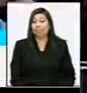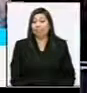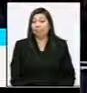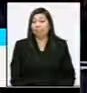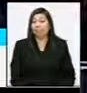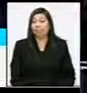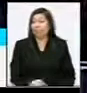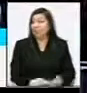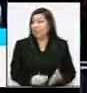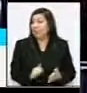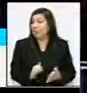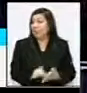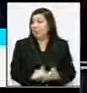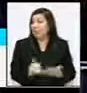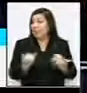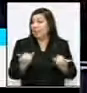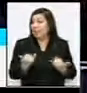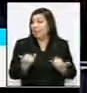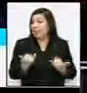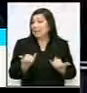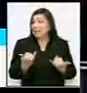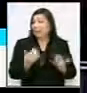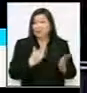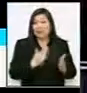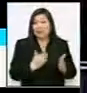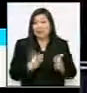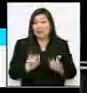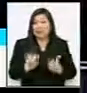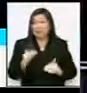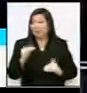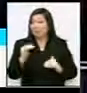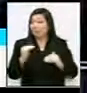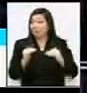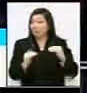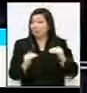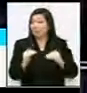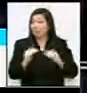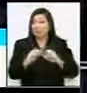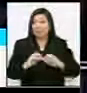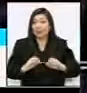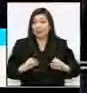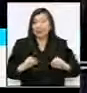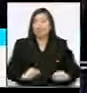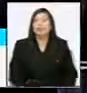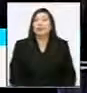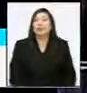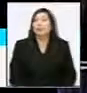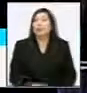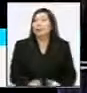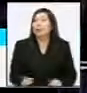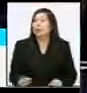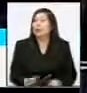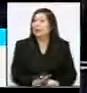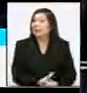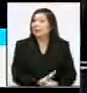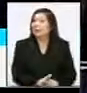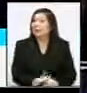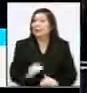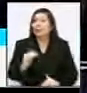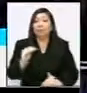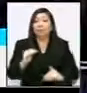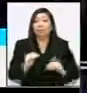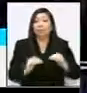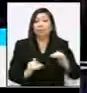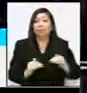Por tanto, es una medida equilibrada en el parlamentarismo, pero absolutamente desequilibrada